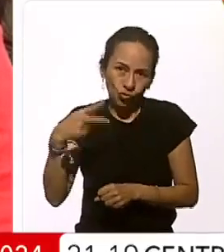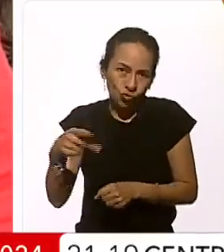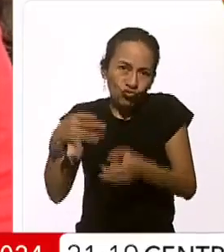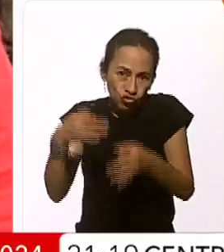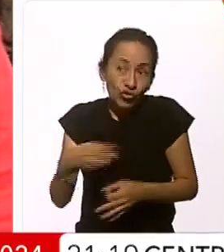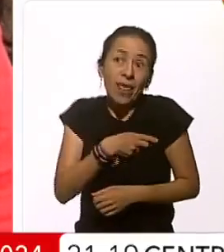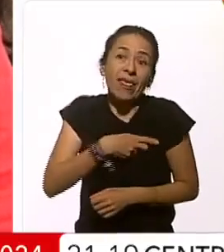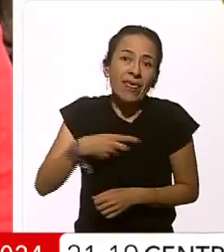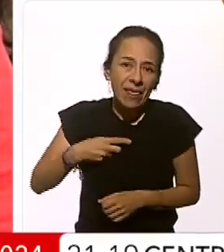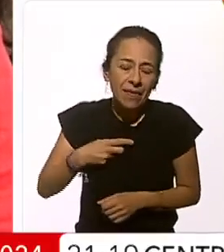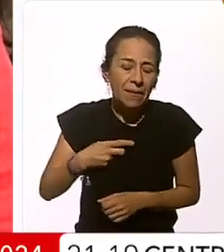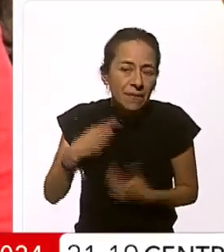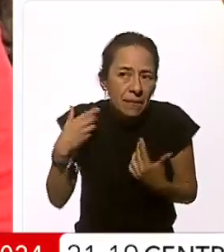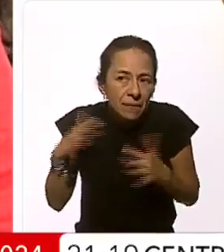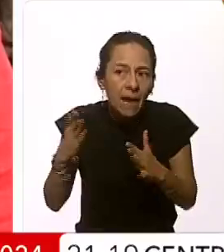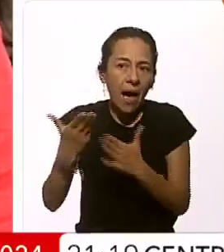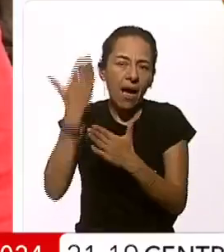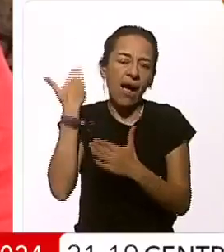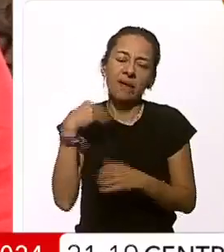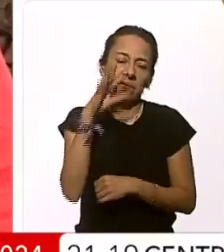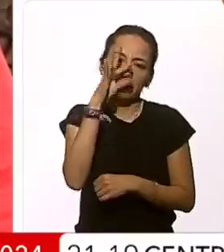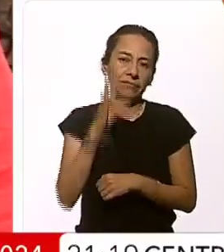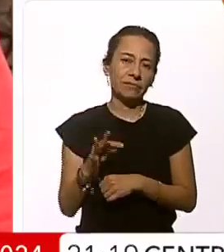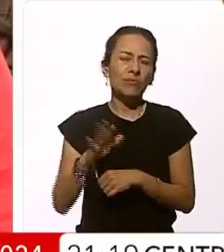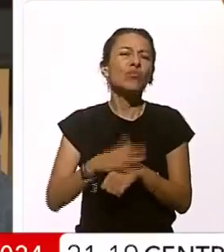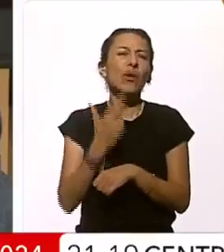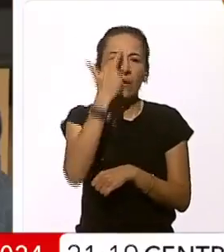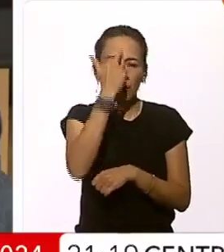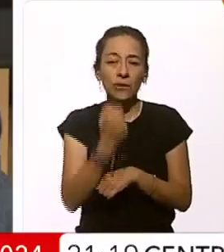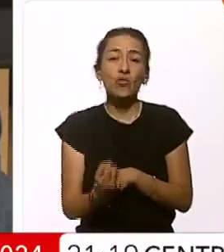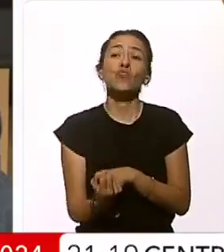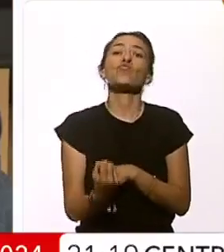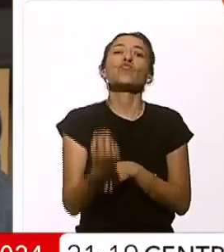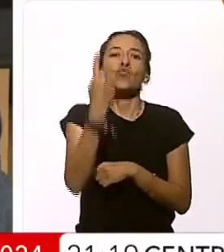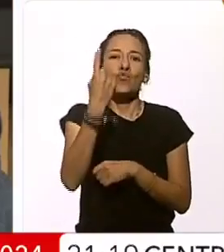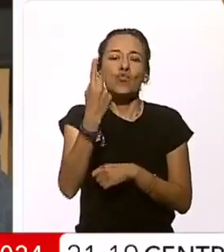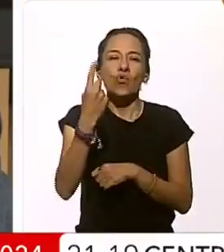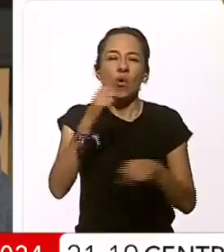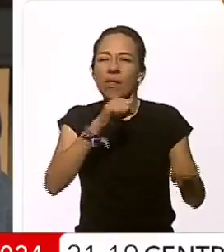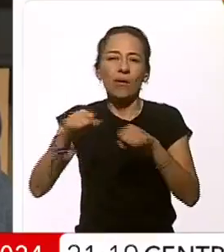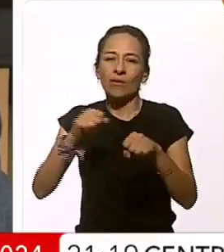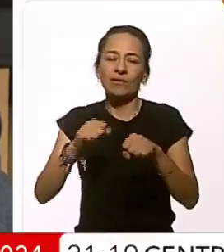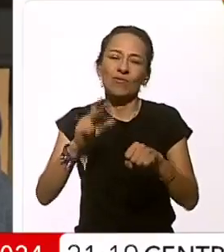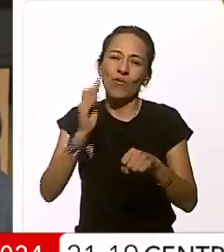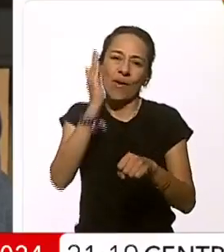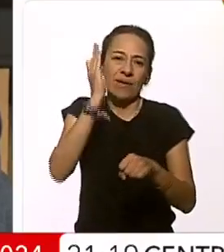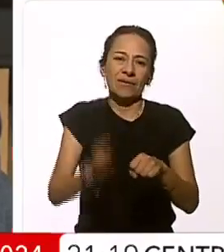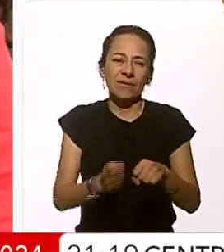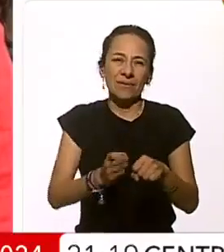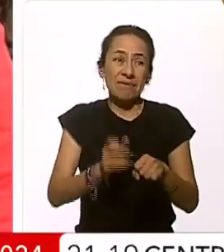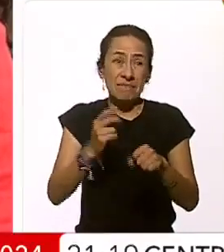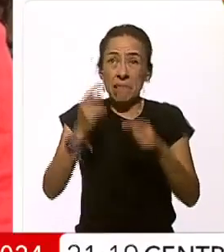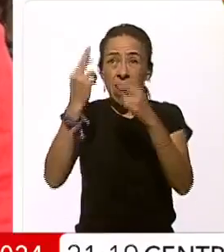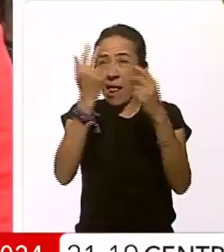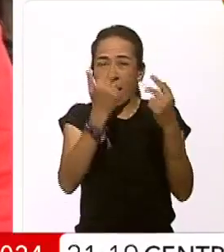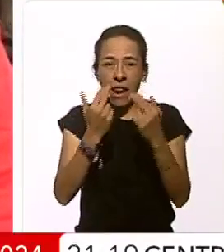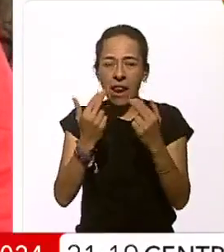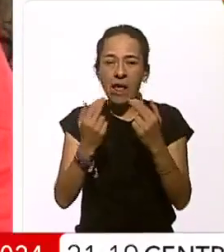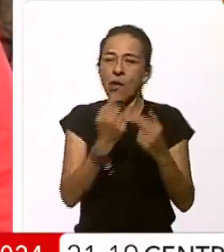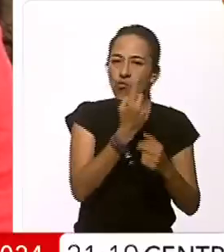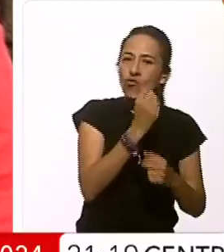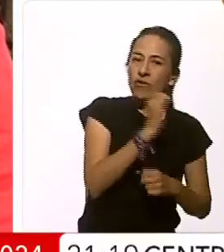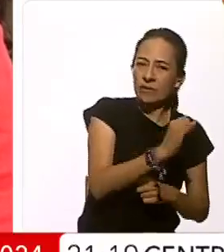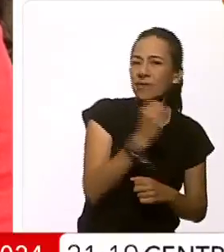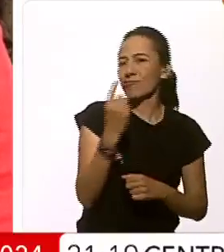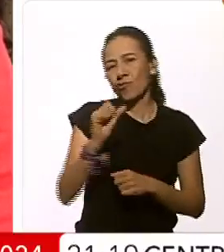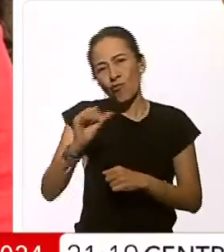respondido porque no reconoce uno de los siniestros, ¿no? No reconoce uno de los sismos de las catástrofes. Entonces